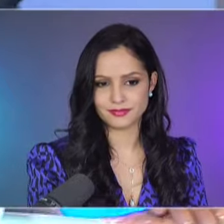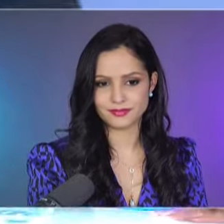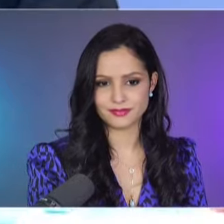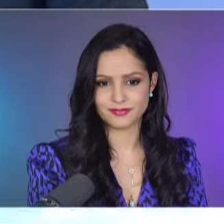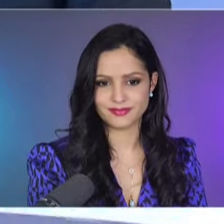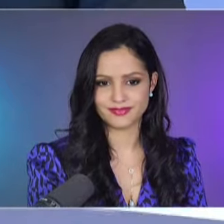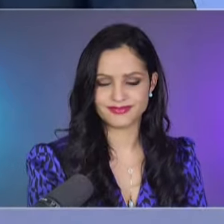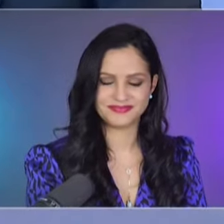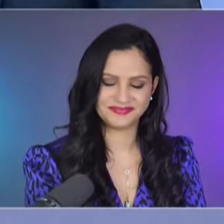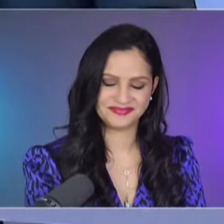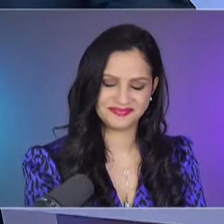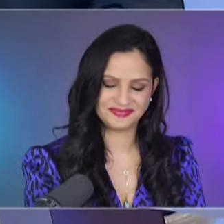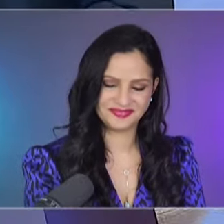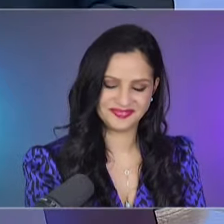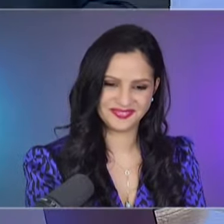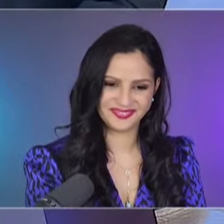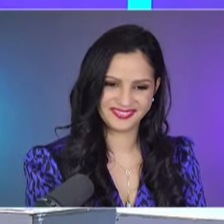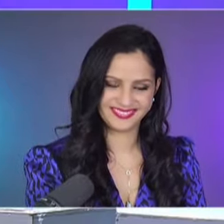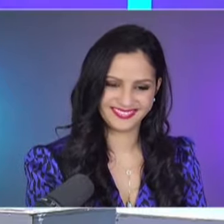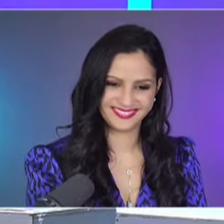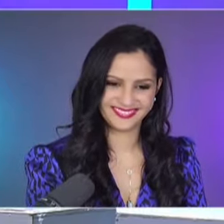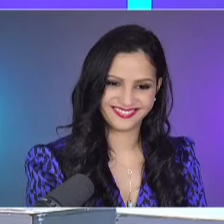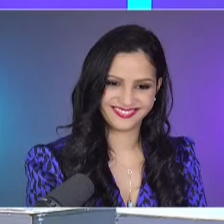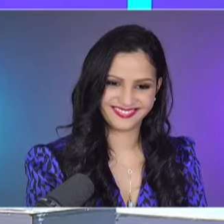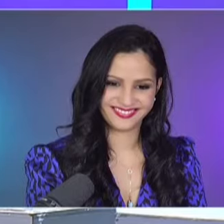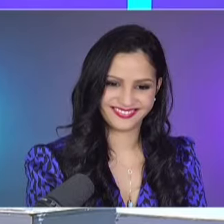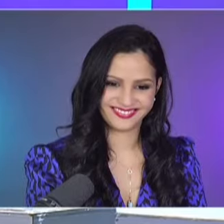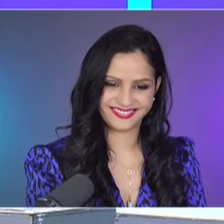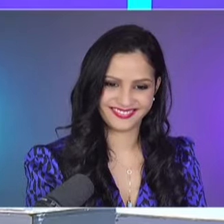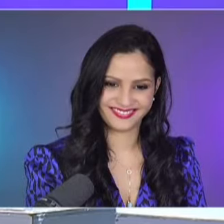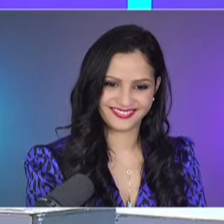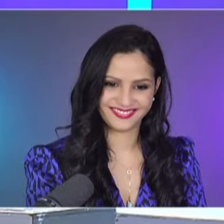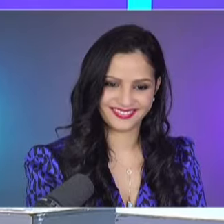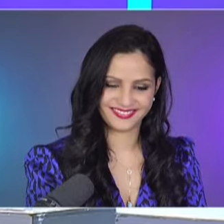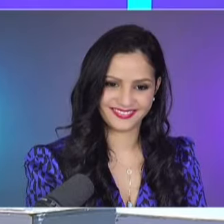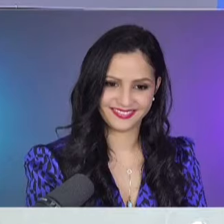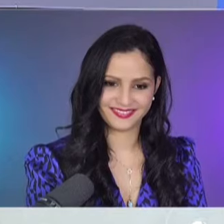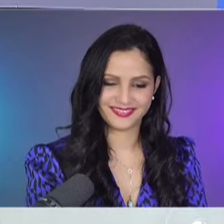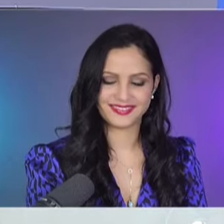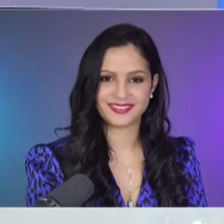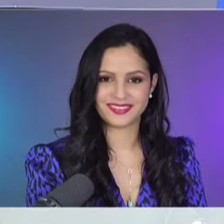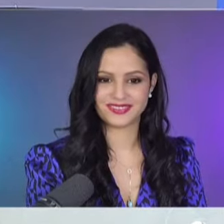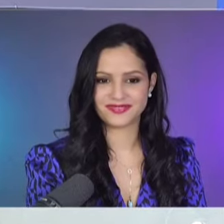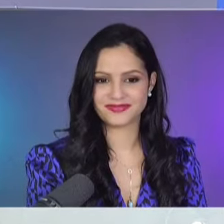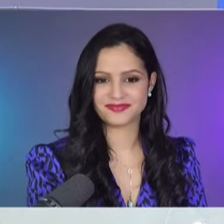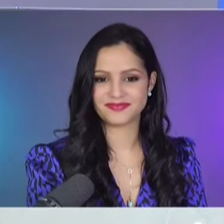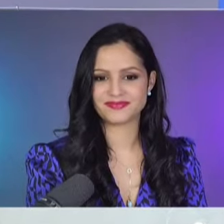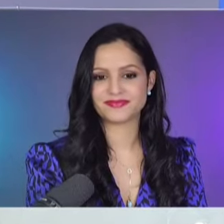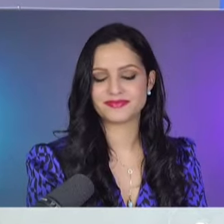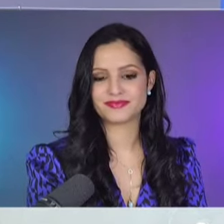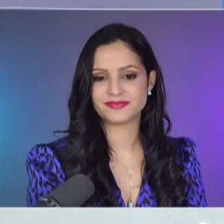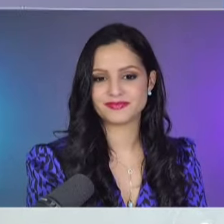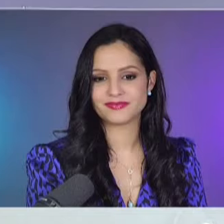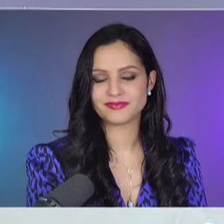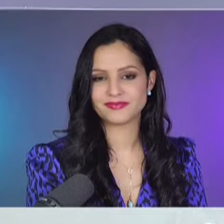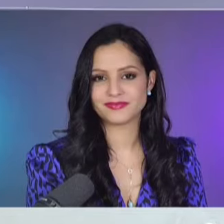Lo que pasa es que la voluntad, los dominicanos somos al final. La mayoría que se expresó claramente es irracional porque vota contra